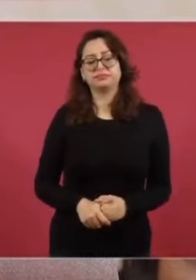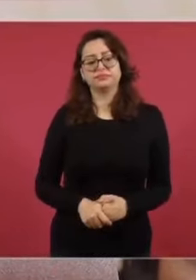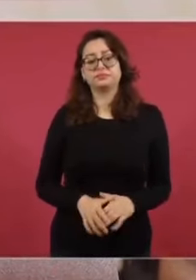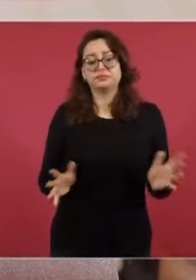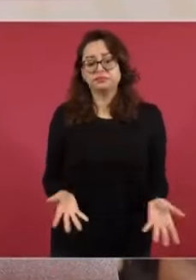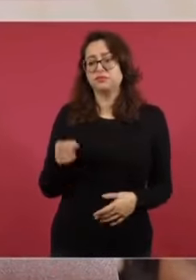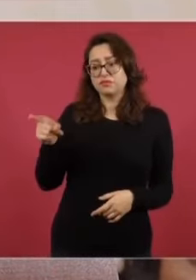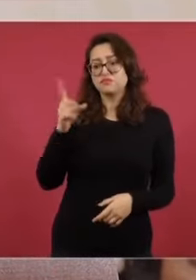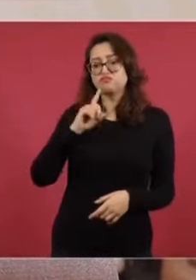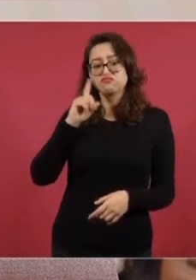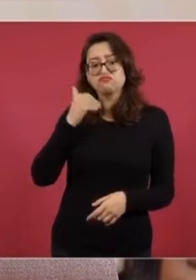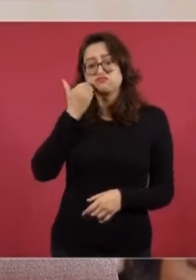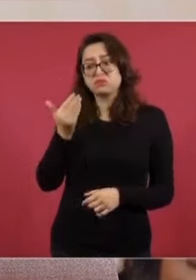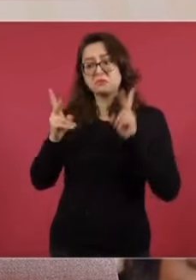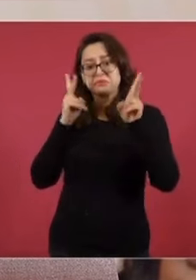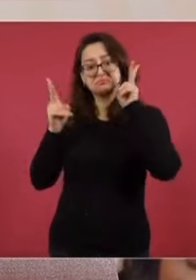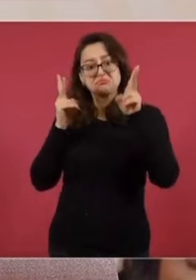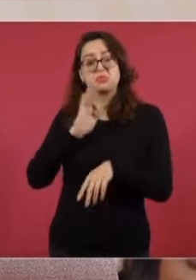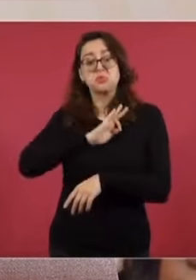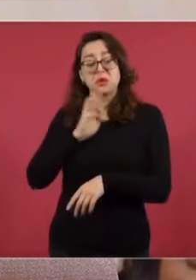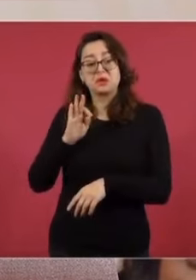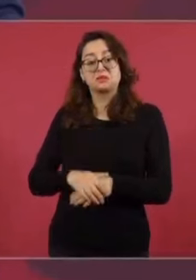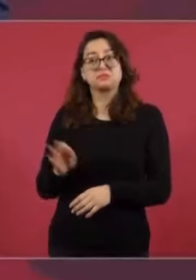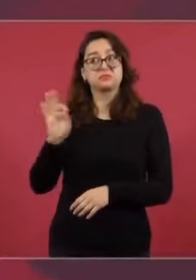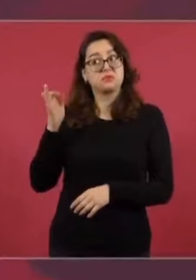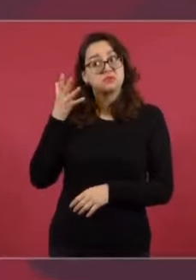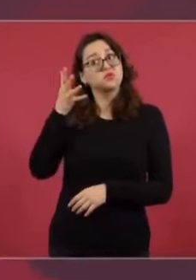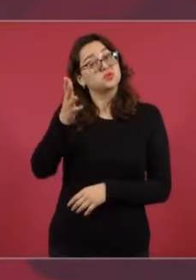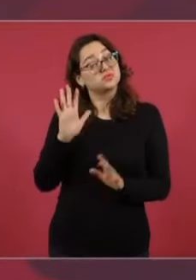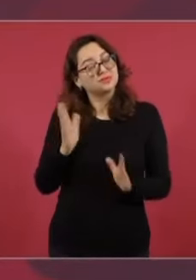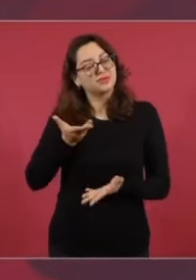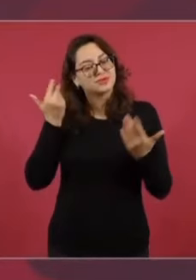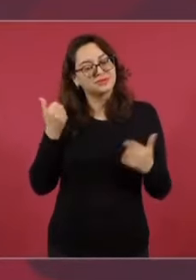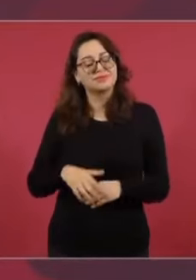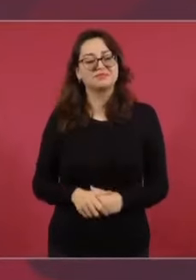cuando quiera venir, más adelante, a lo mejor sí. Pero ya como.